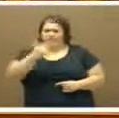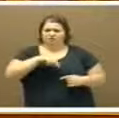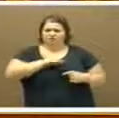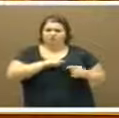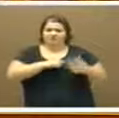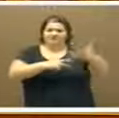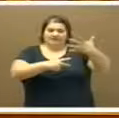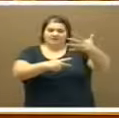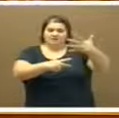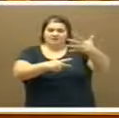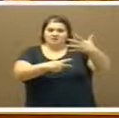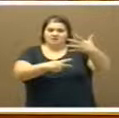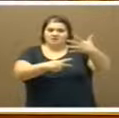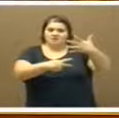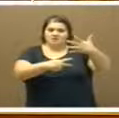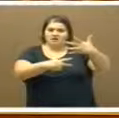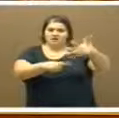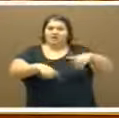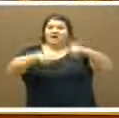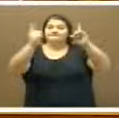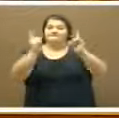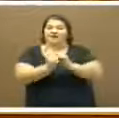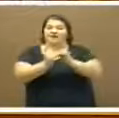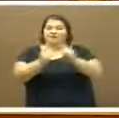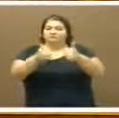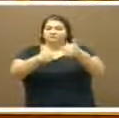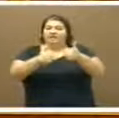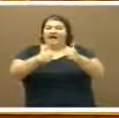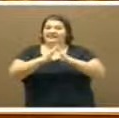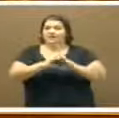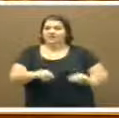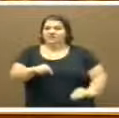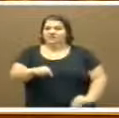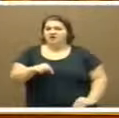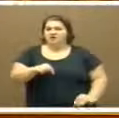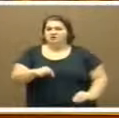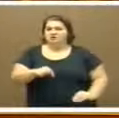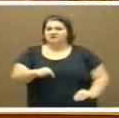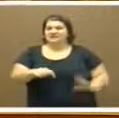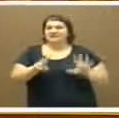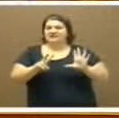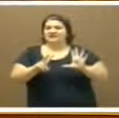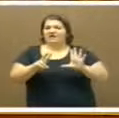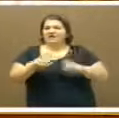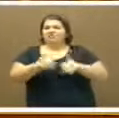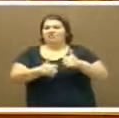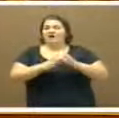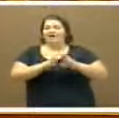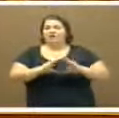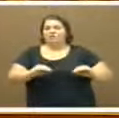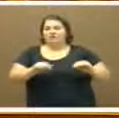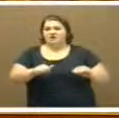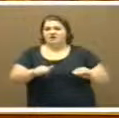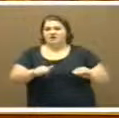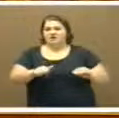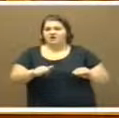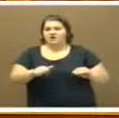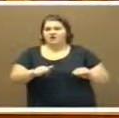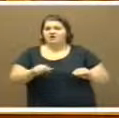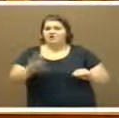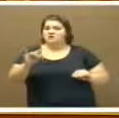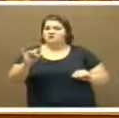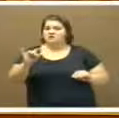empatados con eso que ustedes llaman rojos andaluces. La séptima empatado con Andalucía en deuda per cápita. Sí,